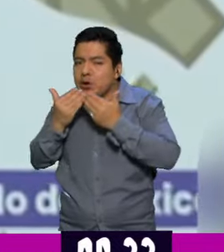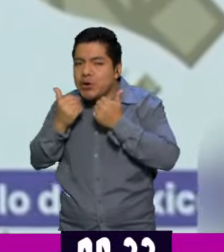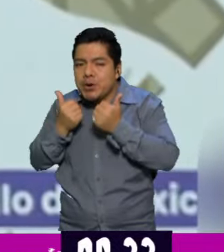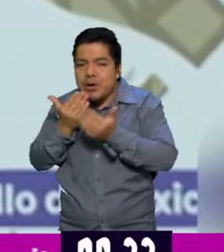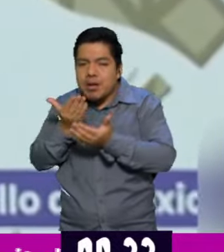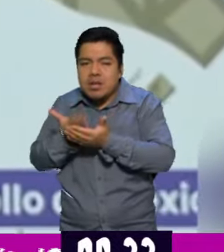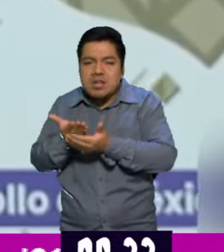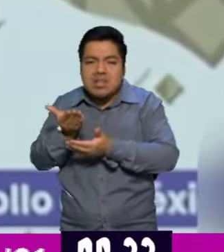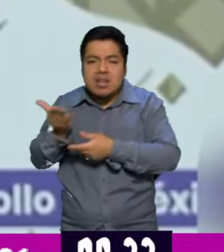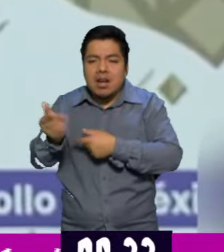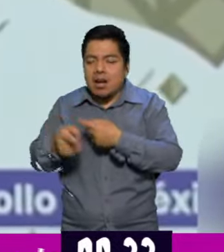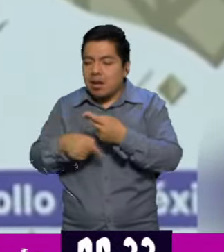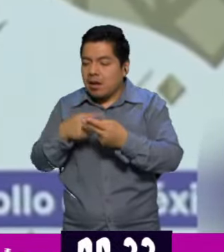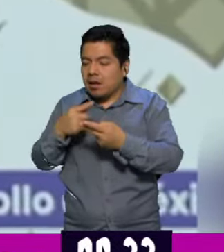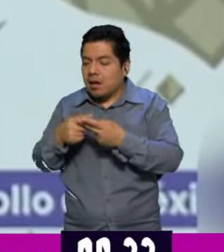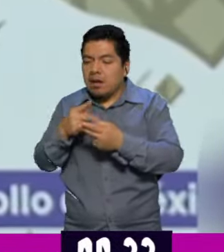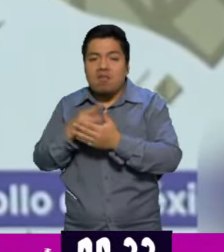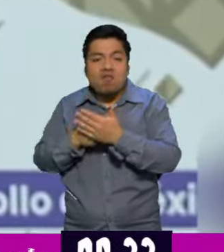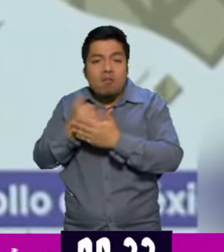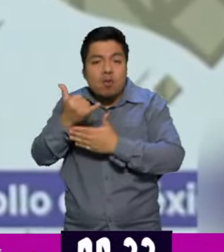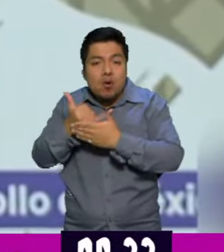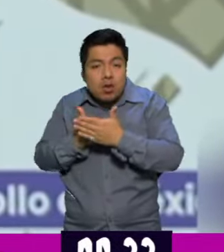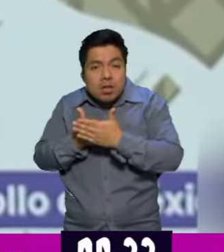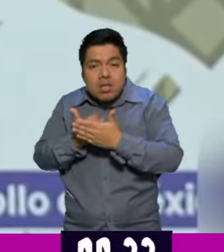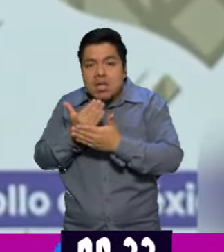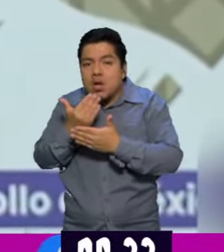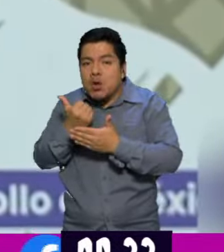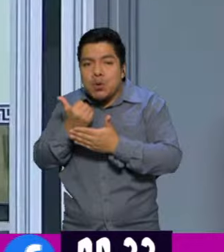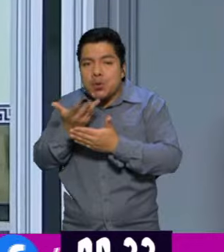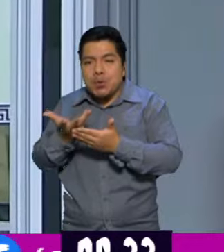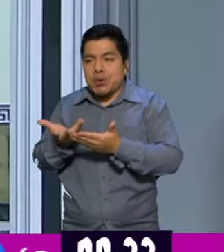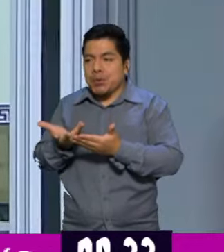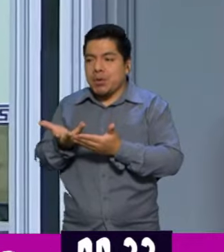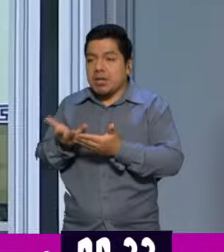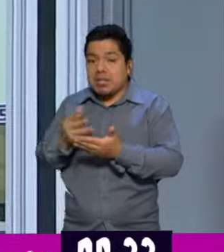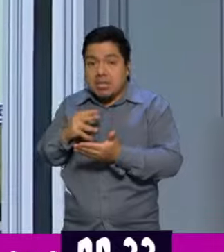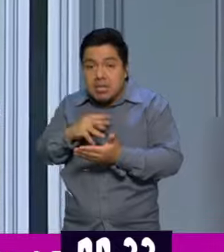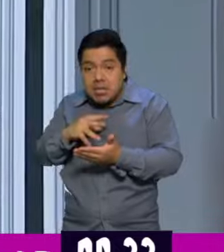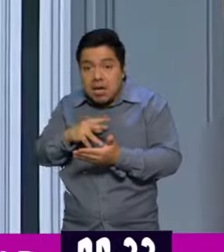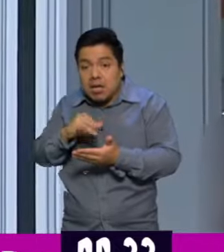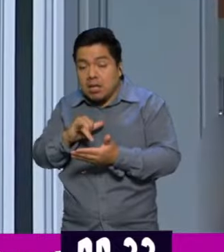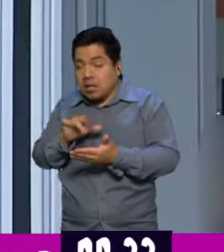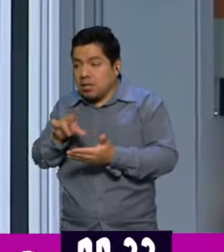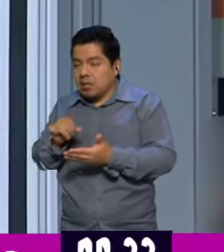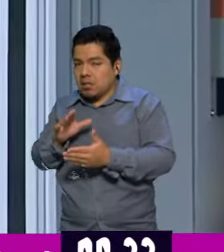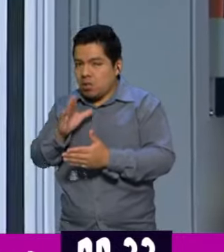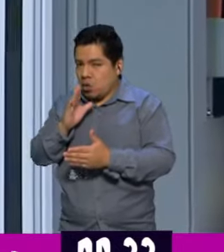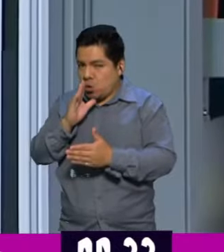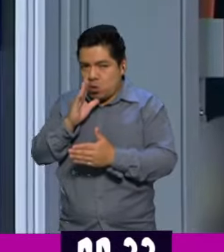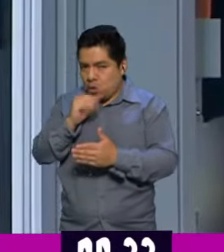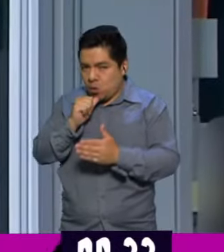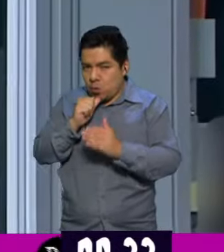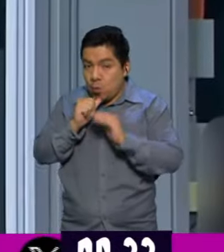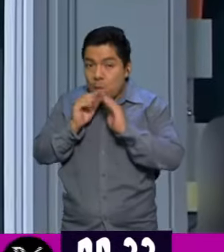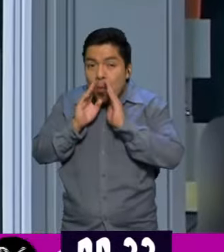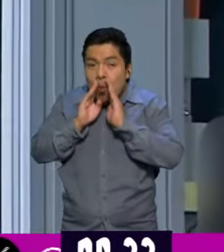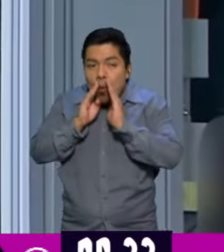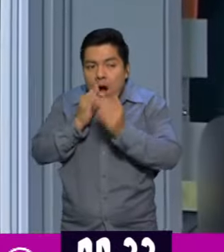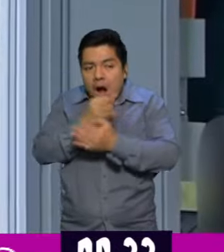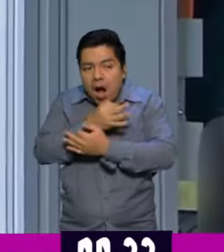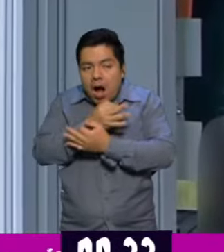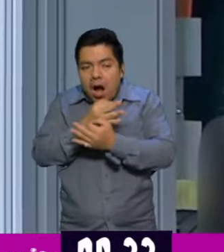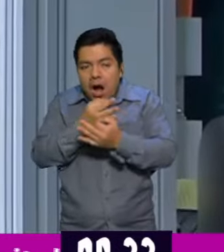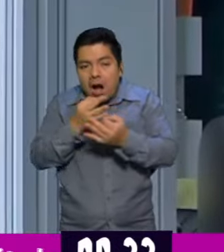tiene proyecto de país. Y si lo tienen, no lo pueden confesar públicamente, porque ese es proyecto penoso. De país sí.